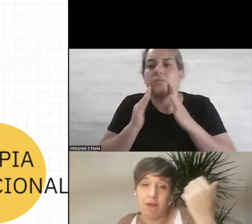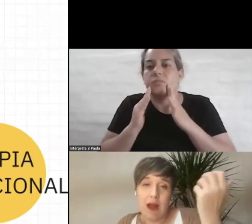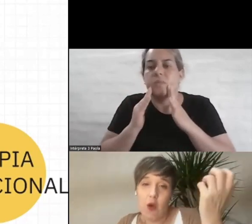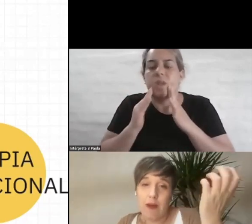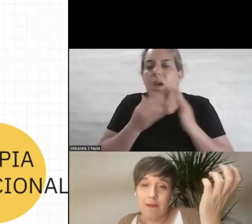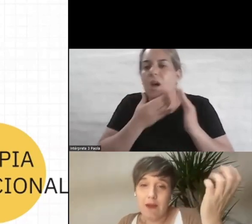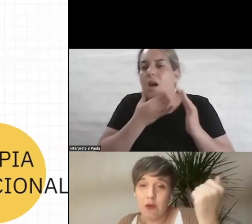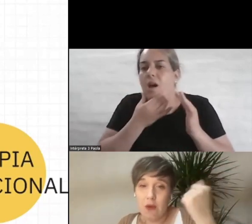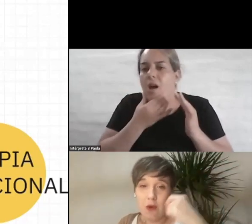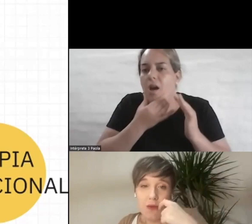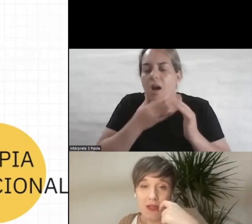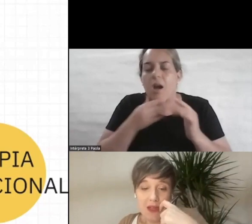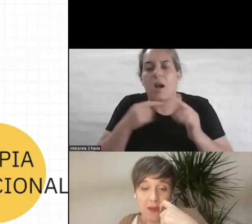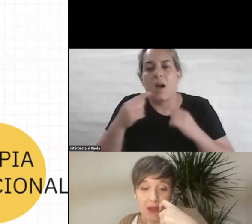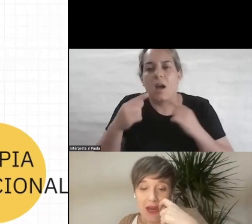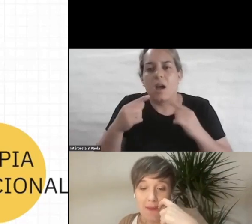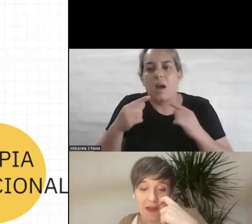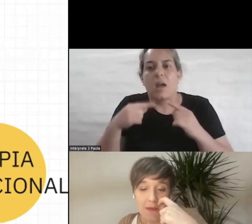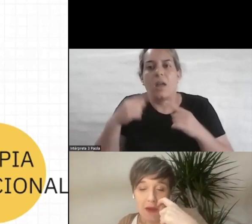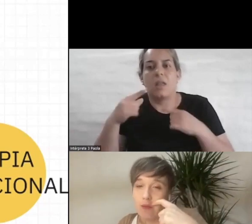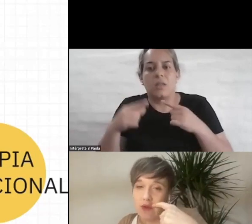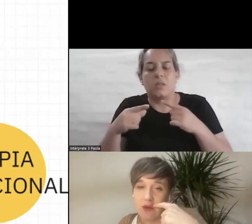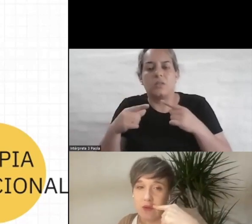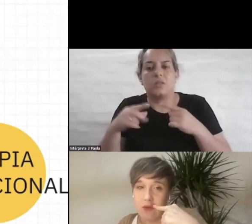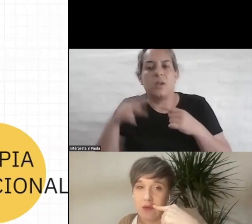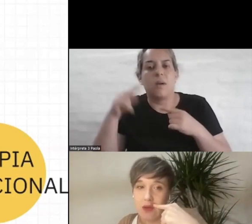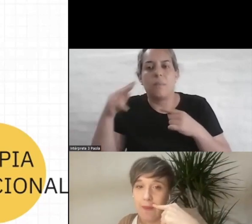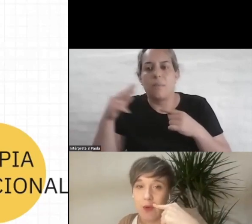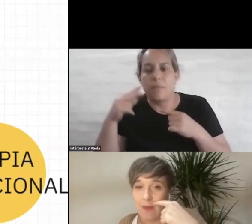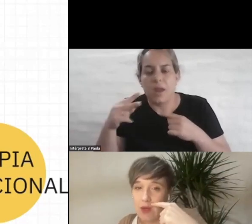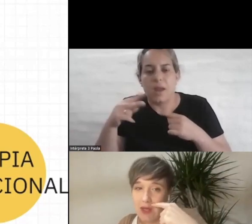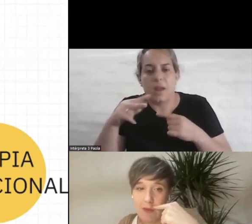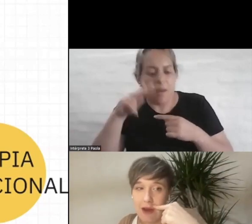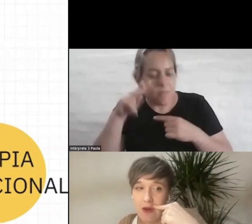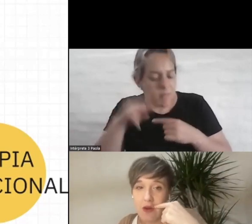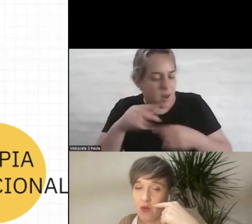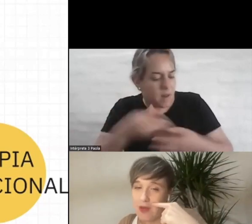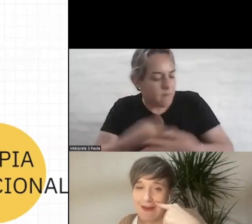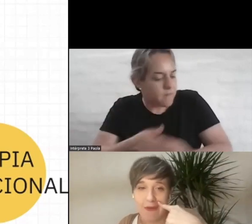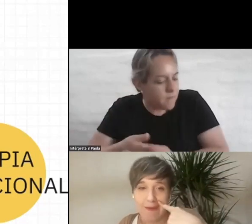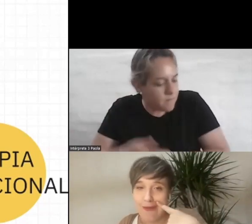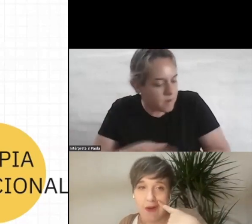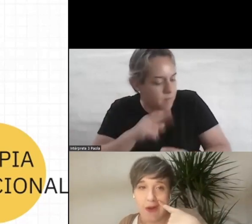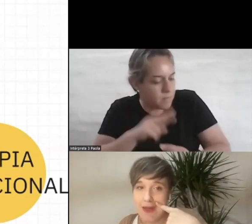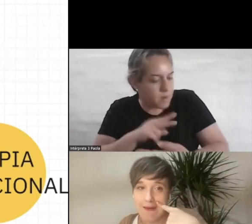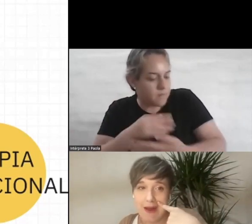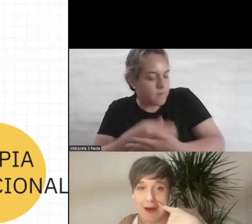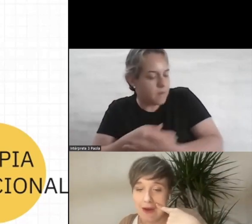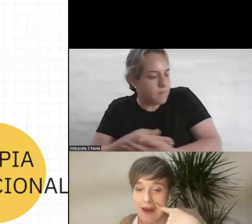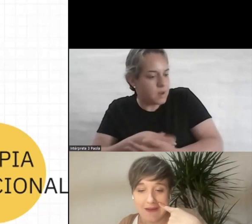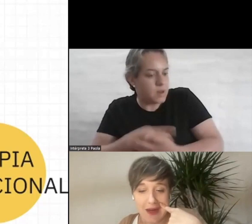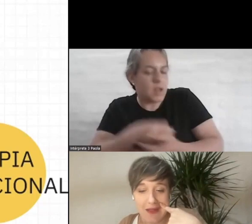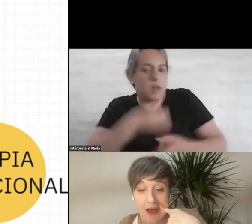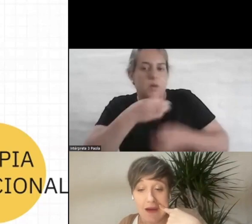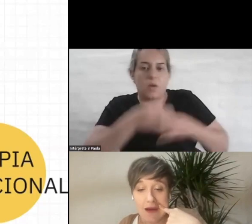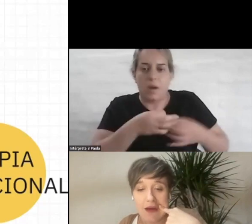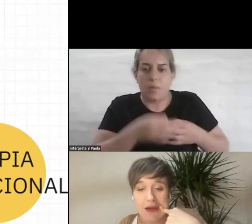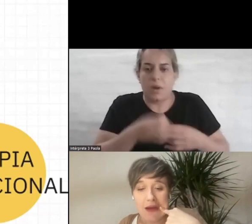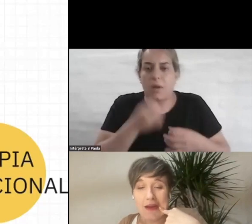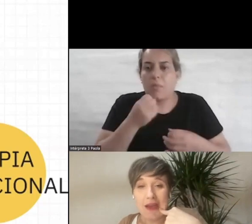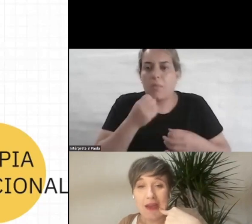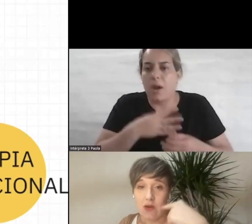Entonces, el acompañamiento de este tipo de terapia también, pues, nos aporta muchísimo valor y muchísima información a la hora de llevar a cabo la